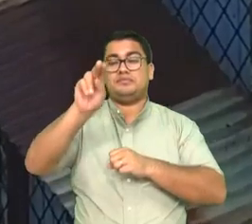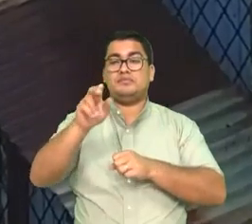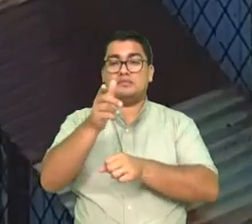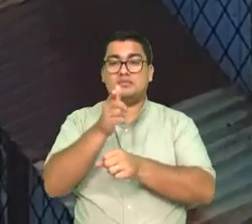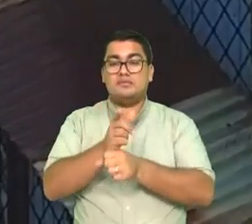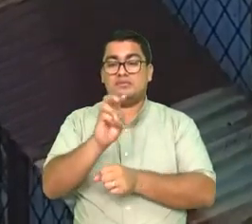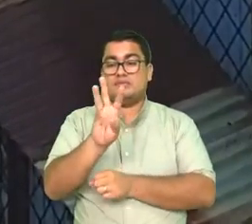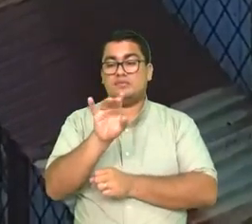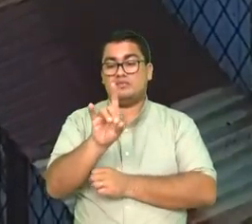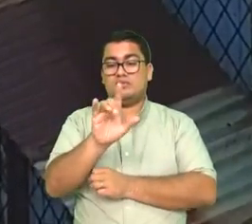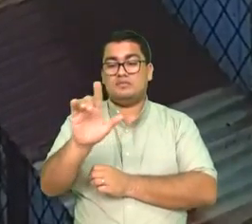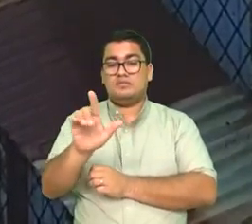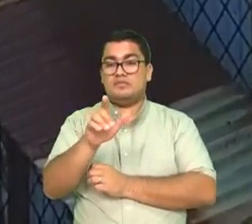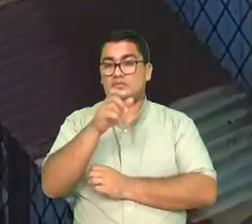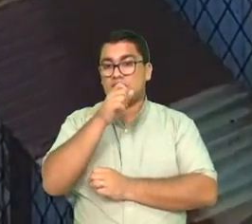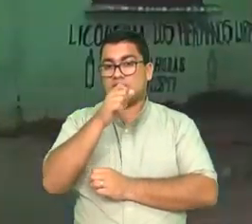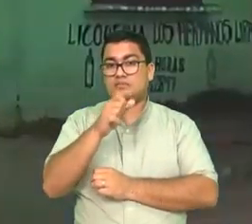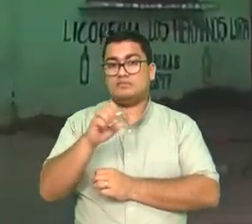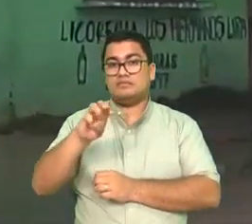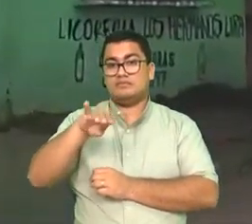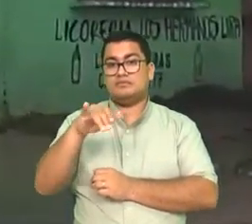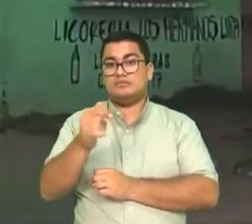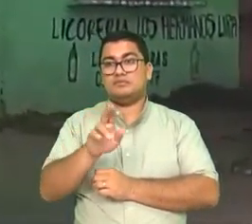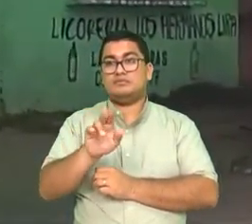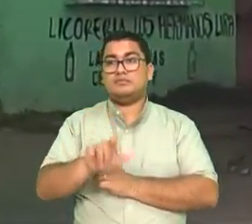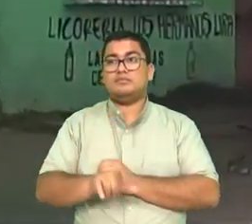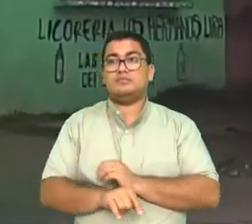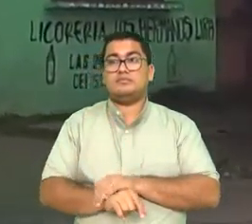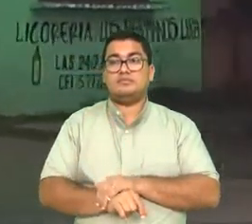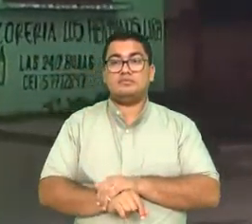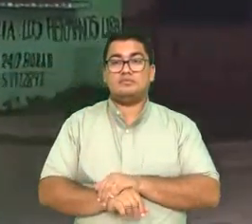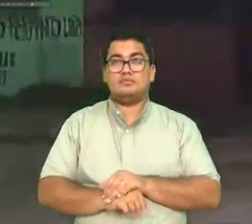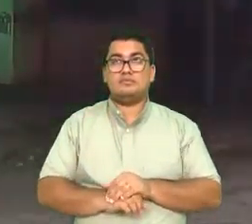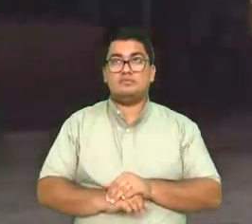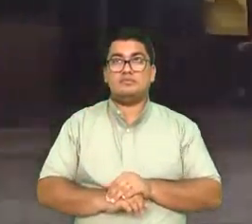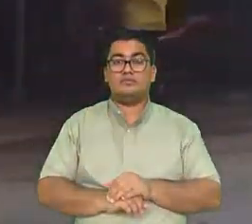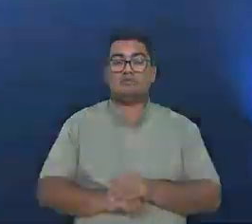Wendel Noguera para el canal parlamentario, les informó Miguel Carranza Mena.